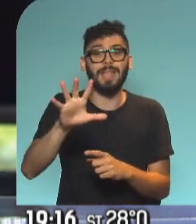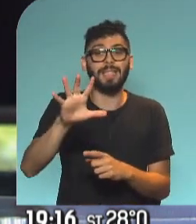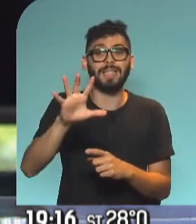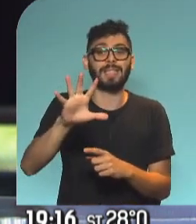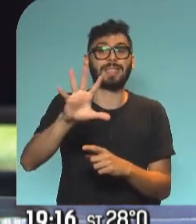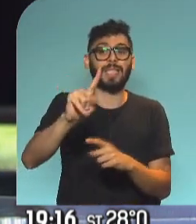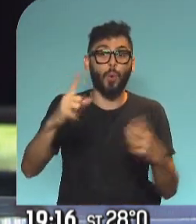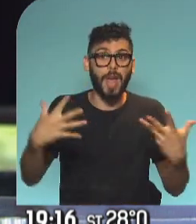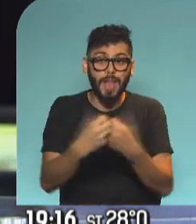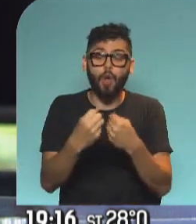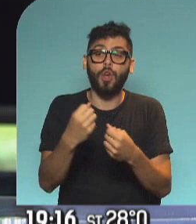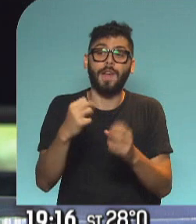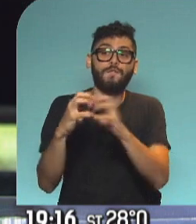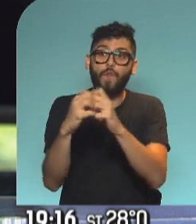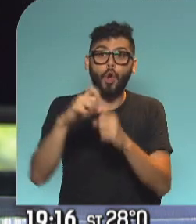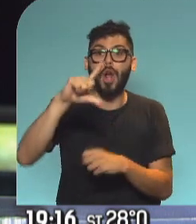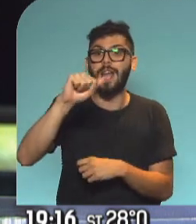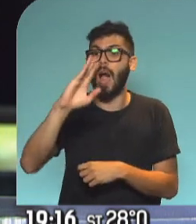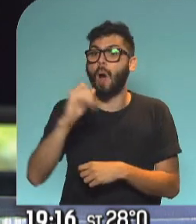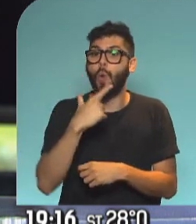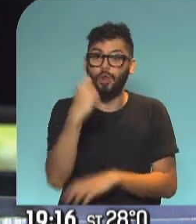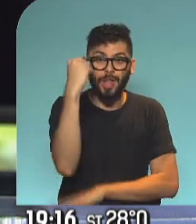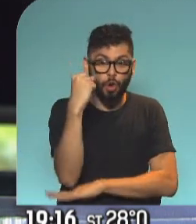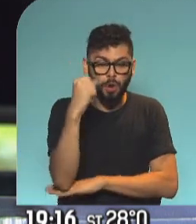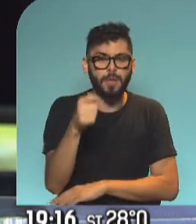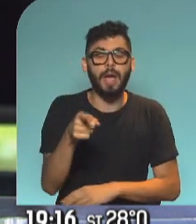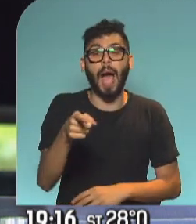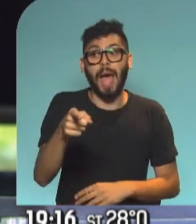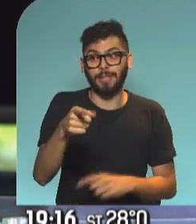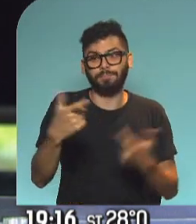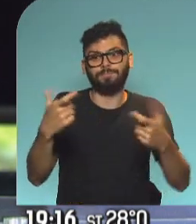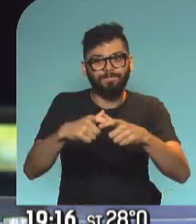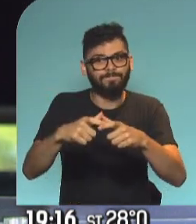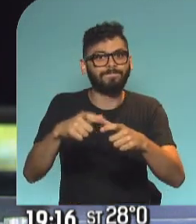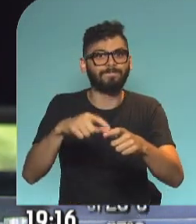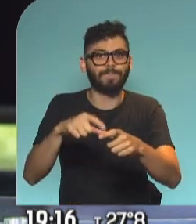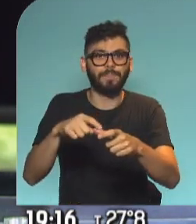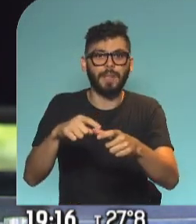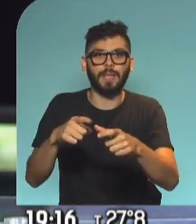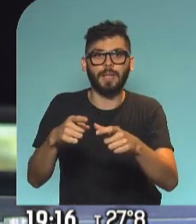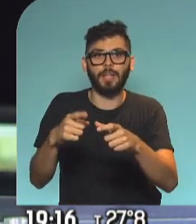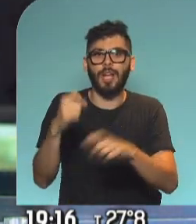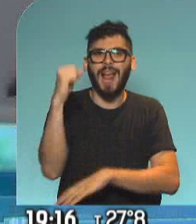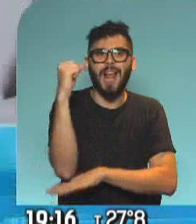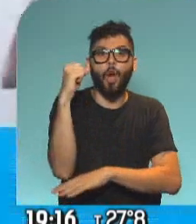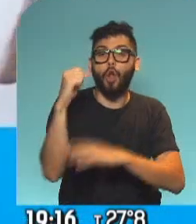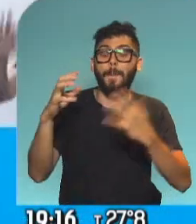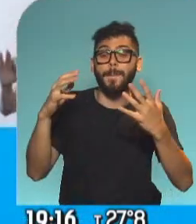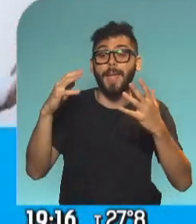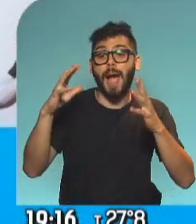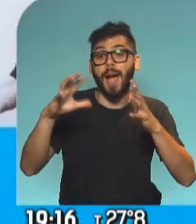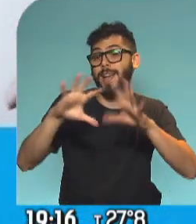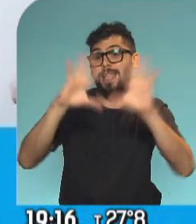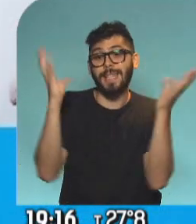del Foro Económico de Davos, que también sabemos que reúne la elite económica internacional. Allí se